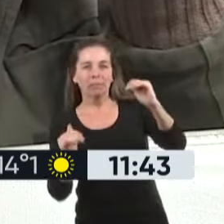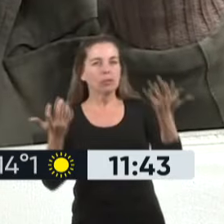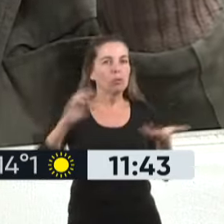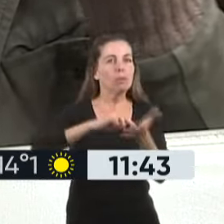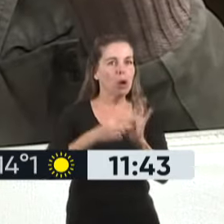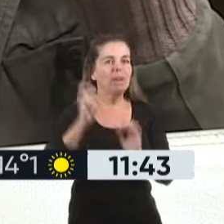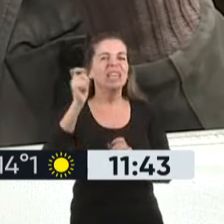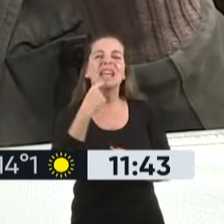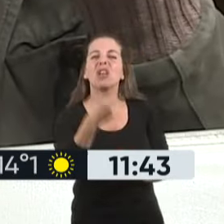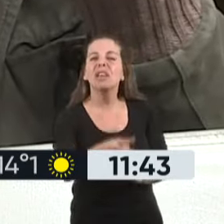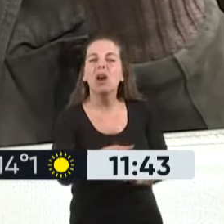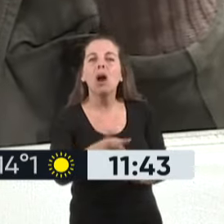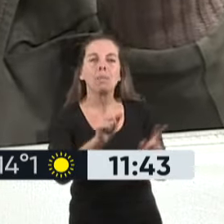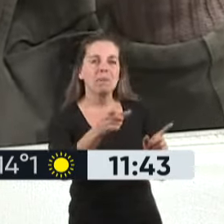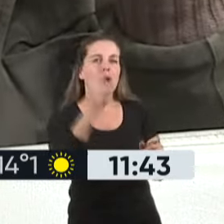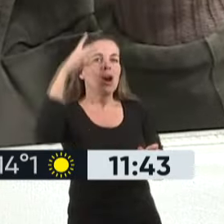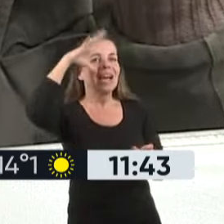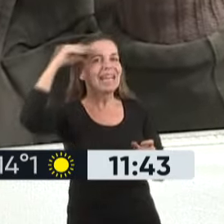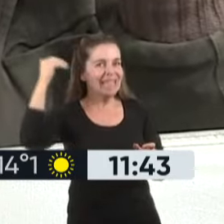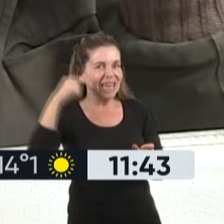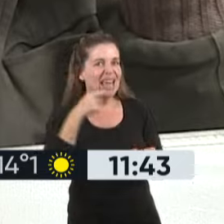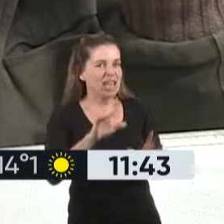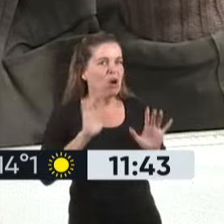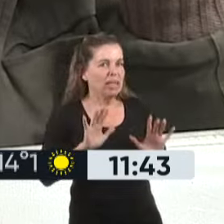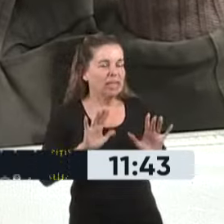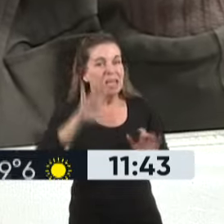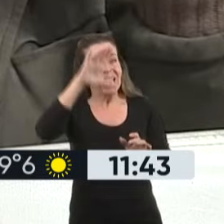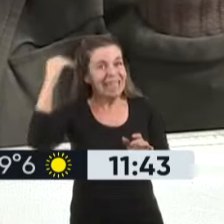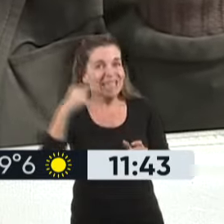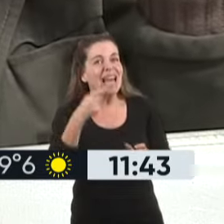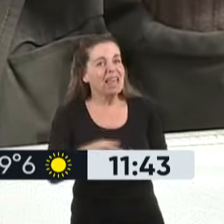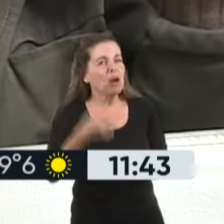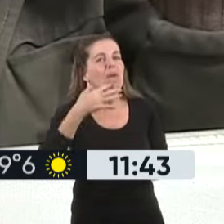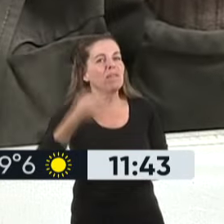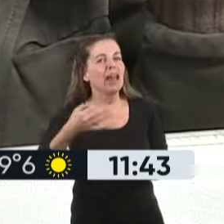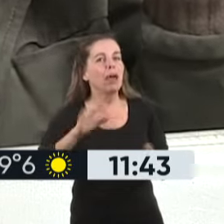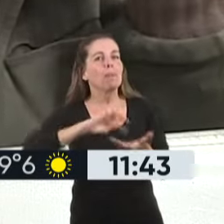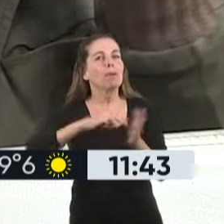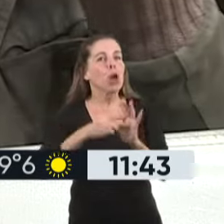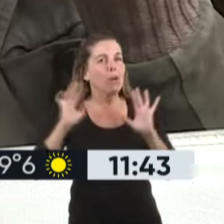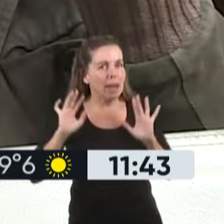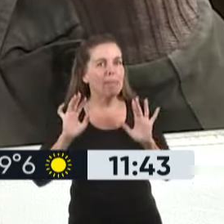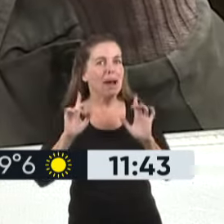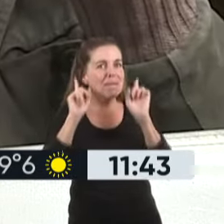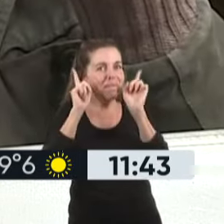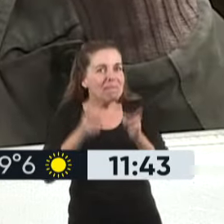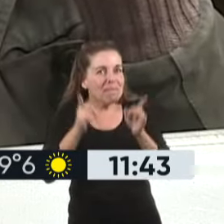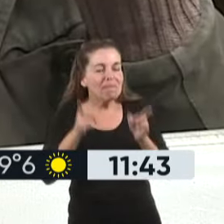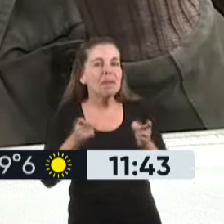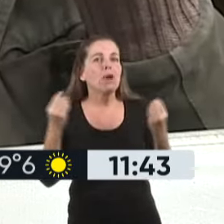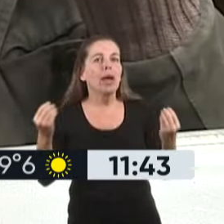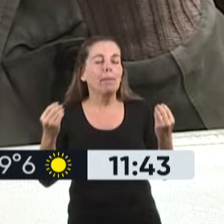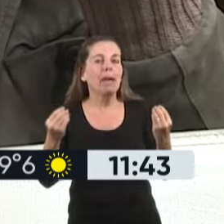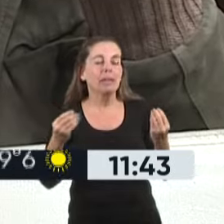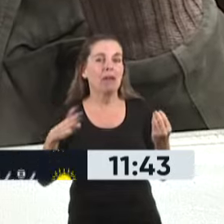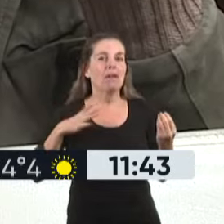Cristina Fernández de Kirchner. Y que el verdadero problema, dice ella, y entender de otros ¿no? analistas que ha criticado el propio presidente, es la falta de